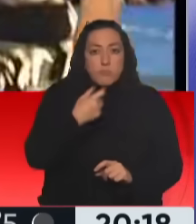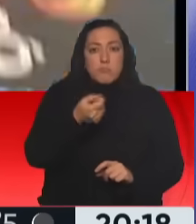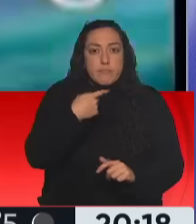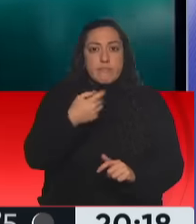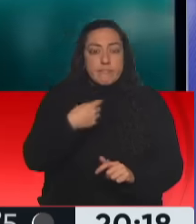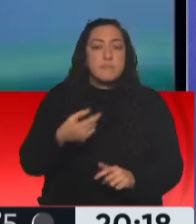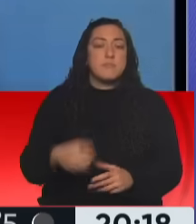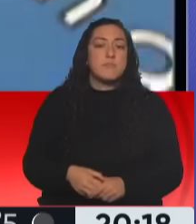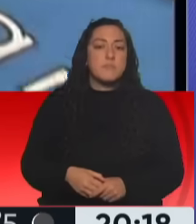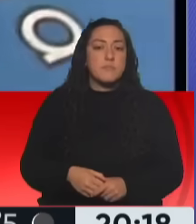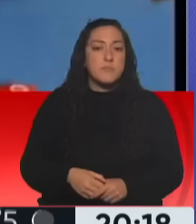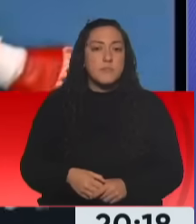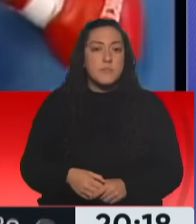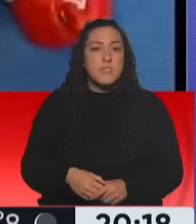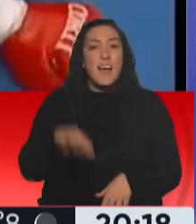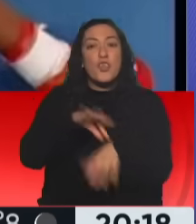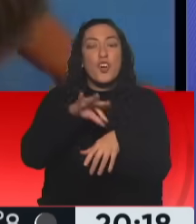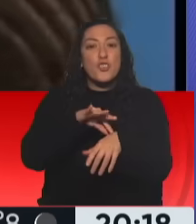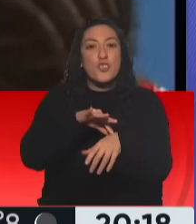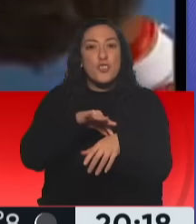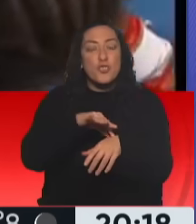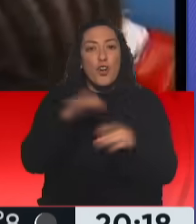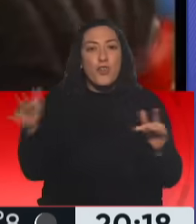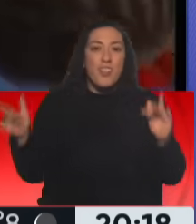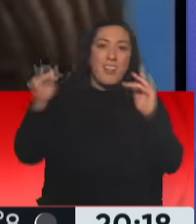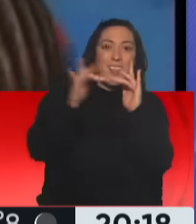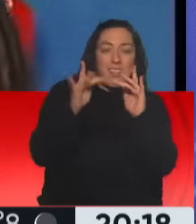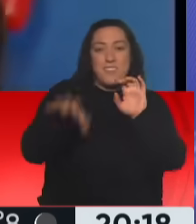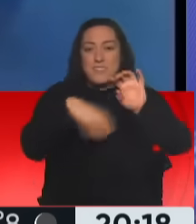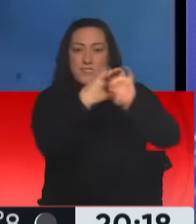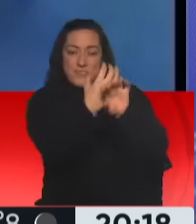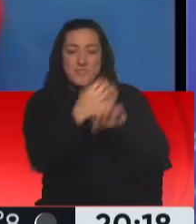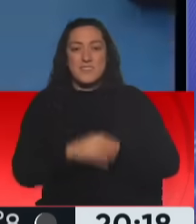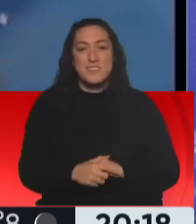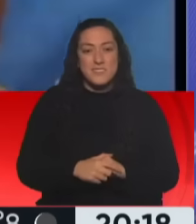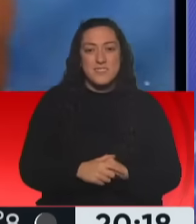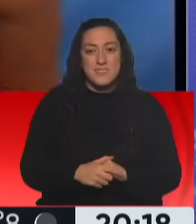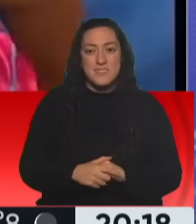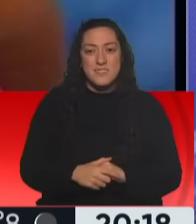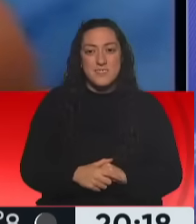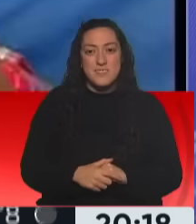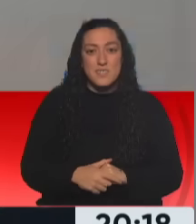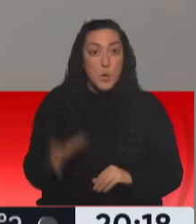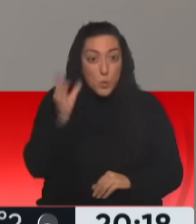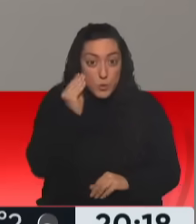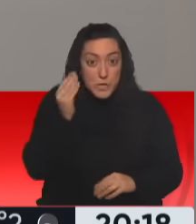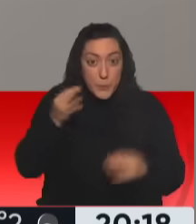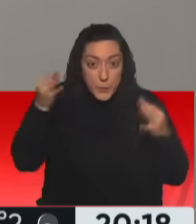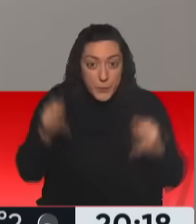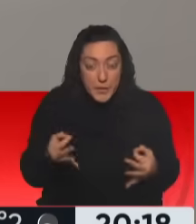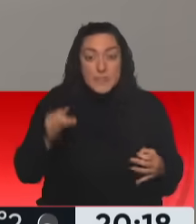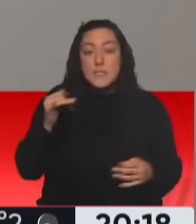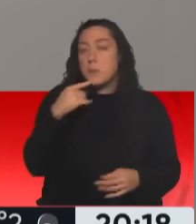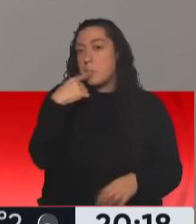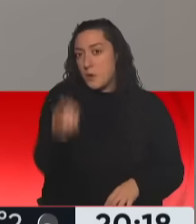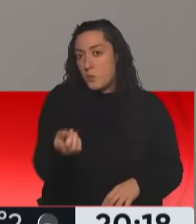pastillas, por ejemplo. Exacto. Recuperamos al A doctor. ver. Gracias por esperarnos. Ahora sí. No, por favor. Vos ¿Ahora le me habías escuchan dejado, bien? sí, le habías dejado planteada una pregunta